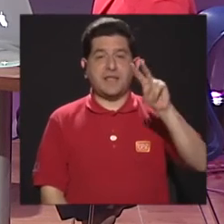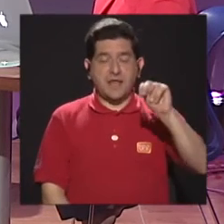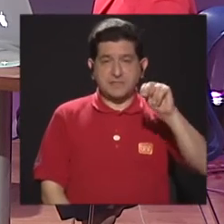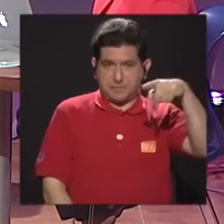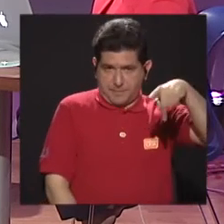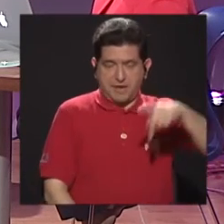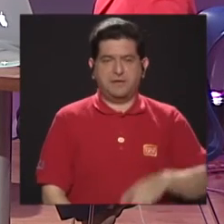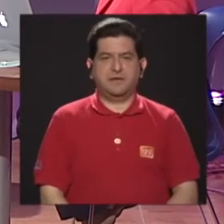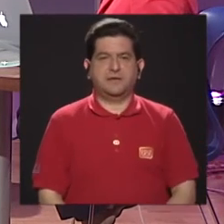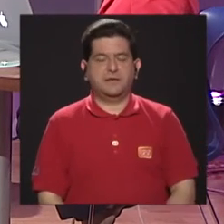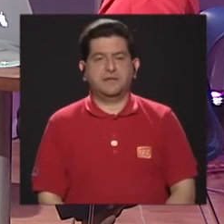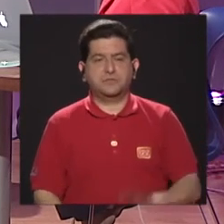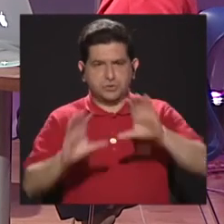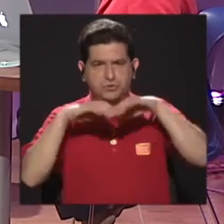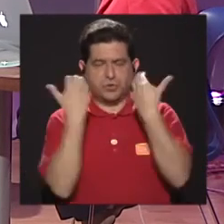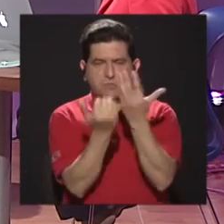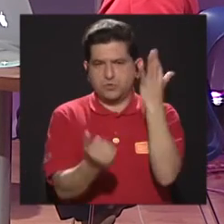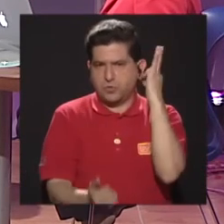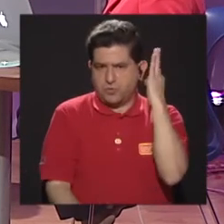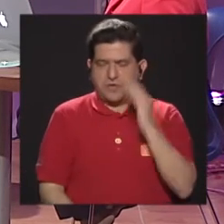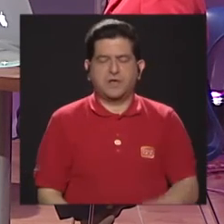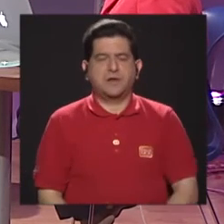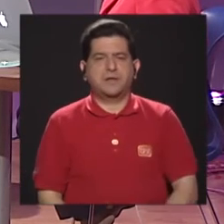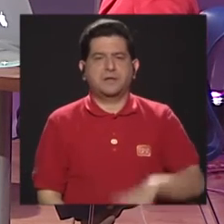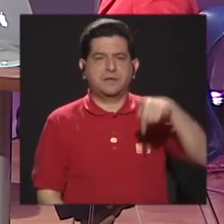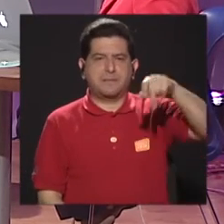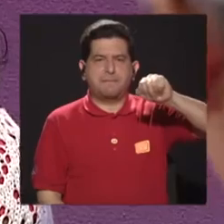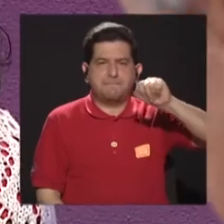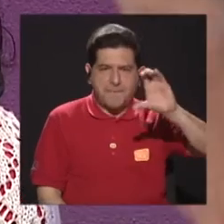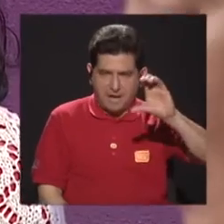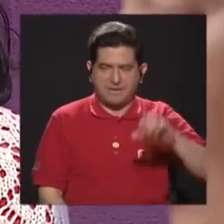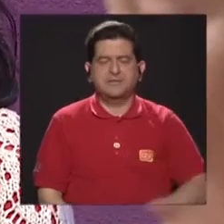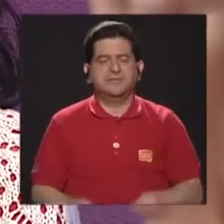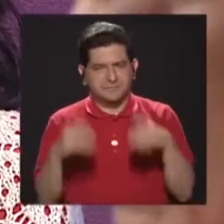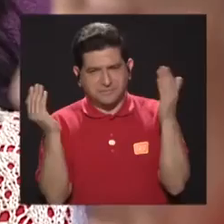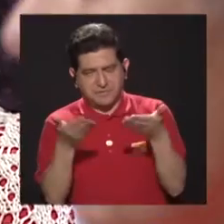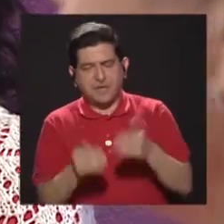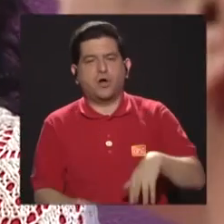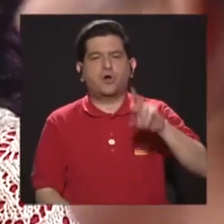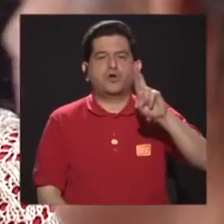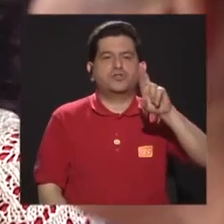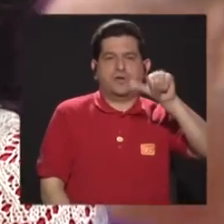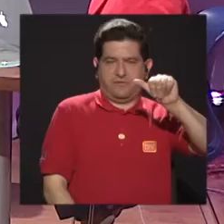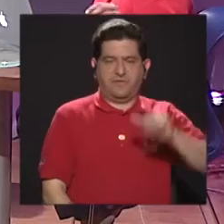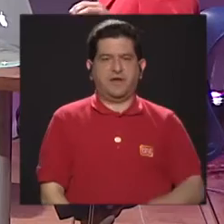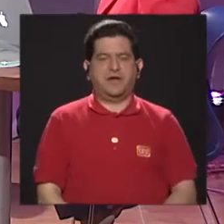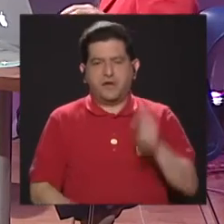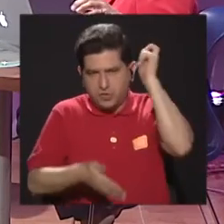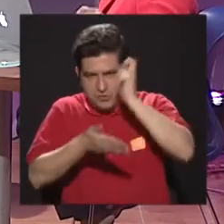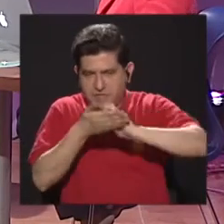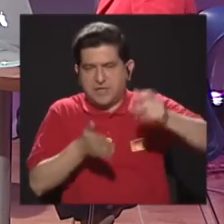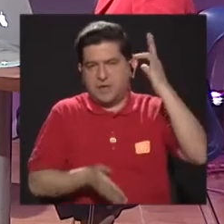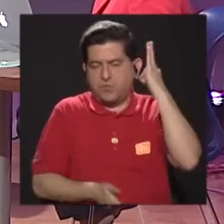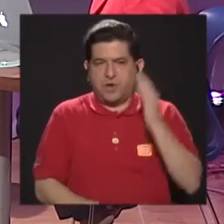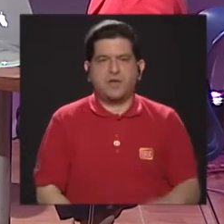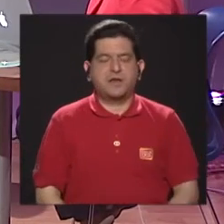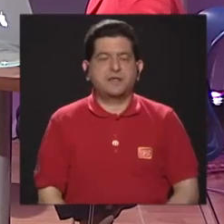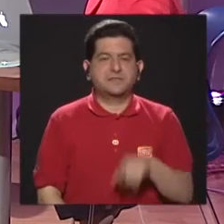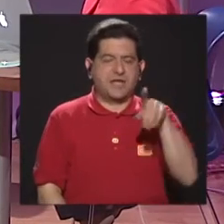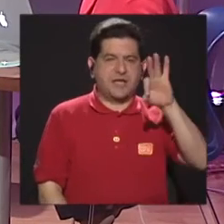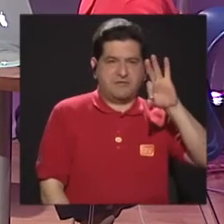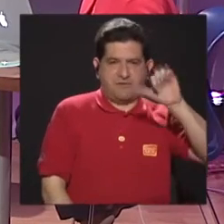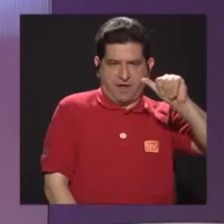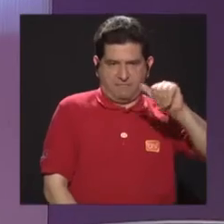Pérez, de la Comisión de Mujeres del Partido Acción Ciudadana. Bienvenida, Nilsen. Y Rocío Alfaro, de la Secretaría de Mujeres del Partido